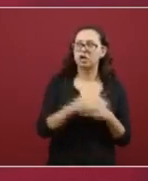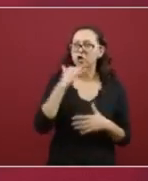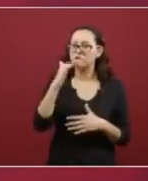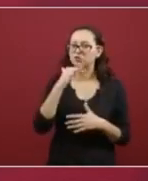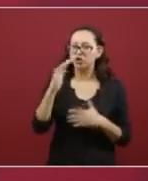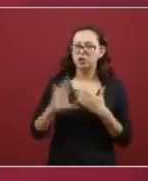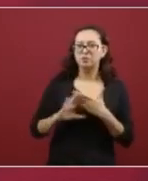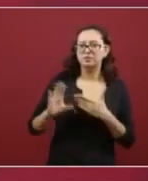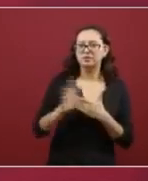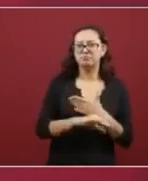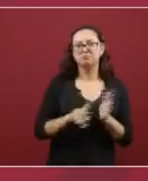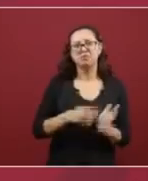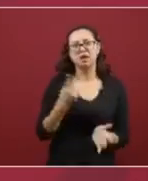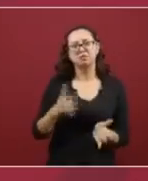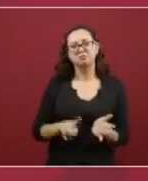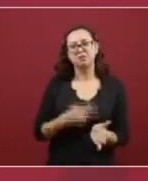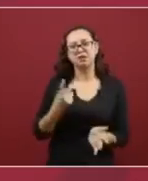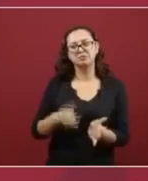25 años